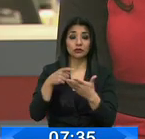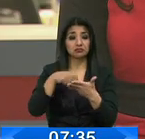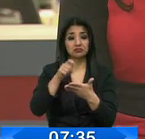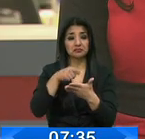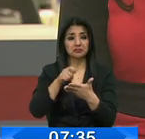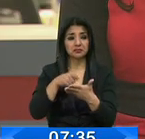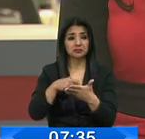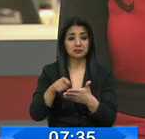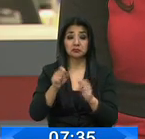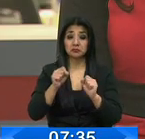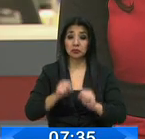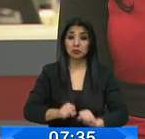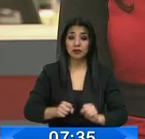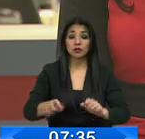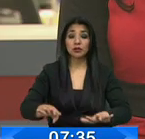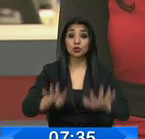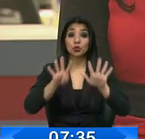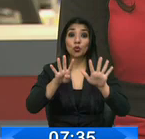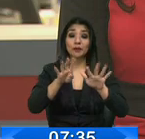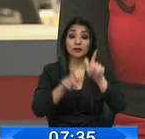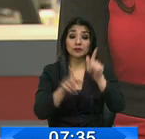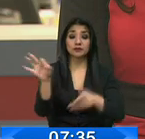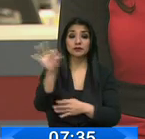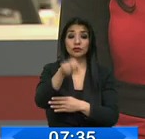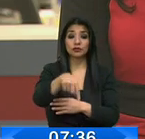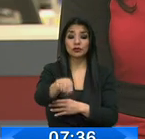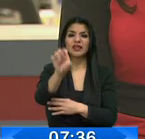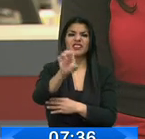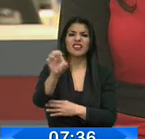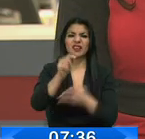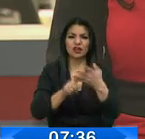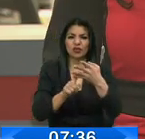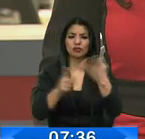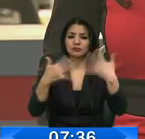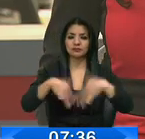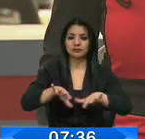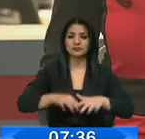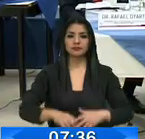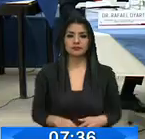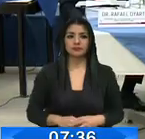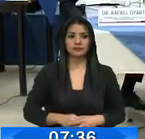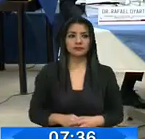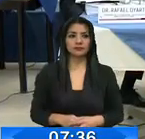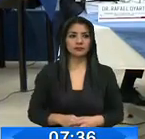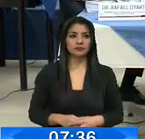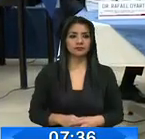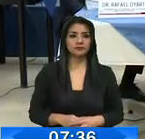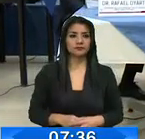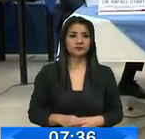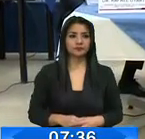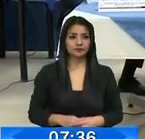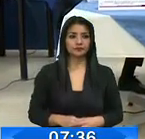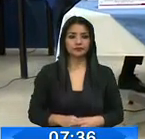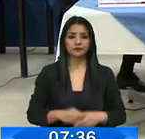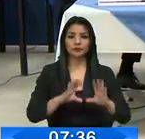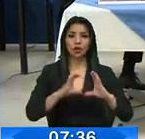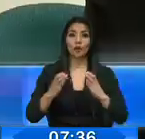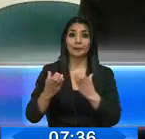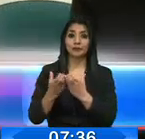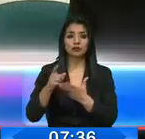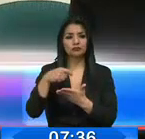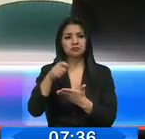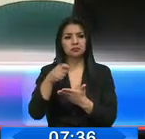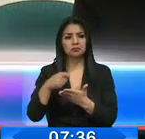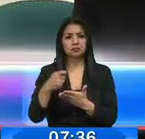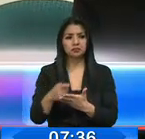se podría constar con los 9 magistrados a finales de enero del próximo año. Tal como lo definió la comisión calificadora,